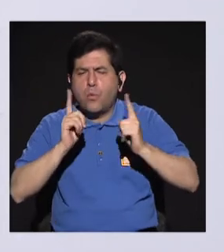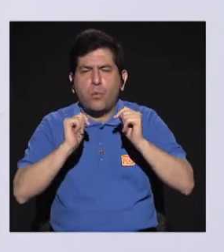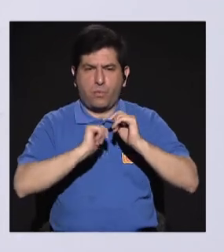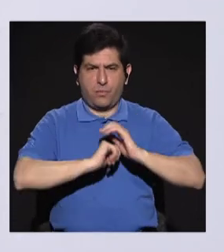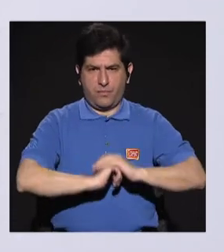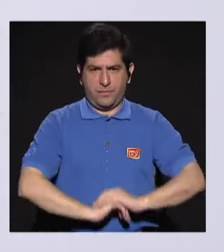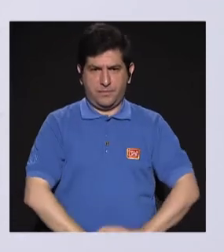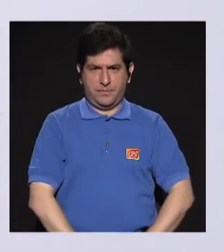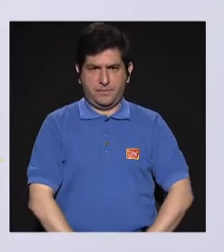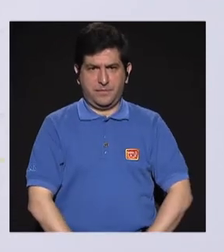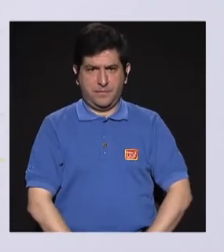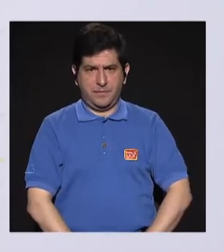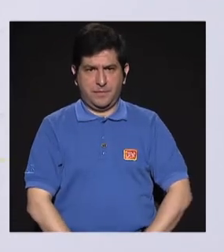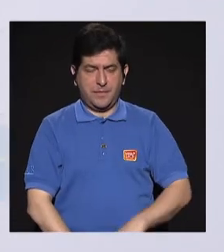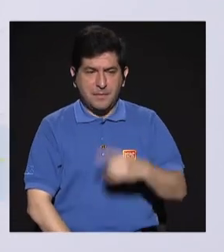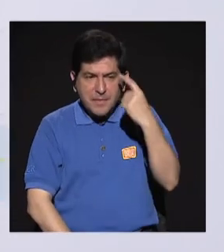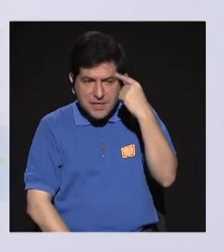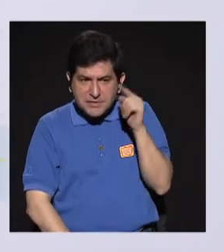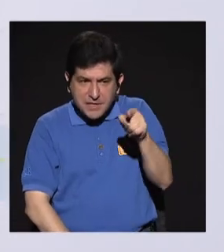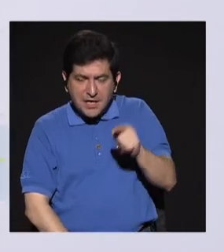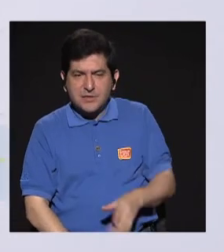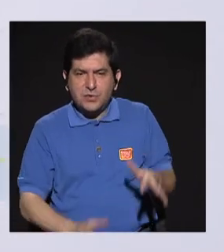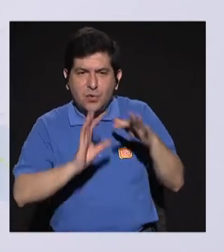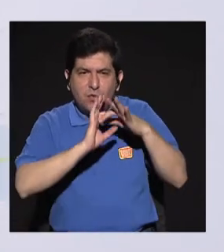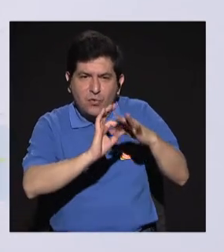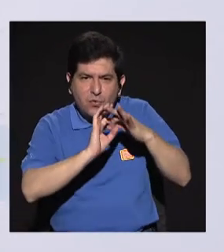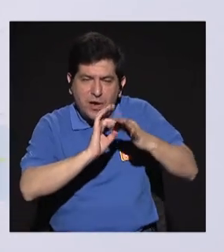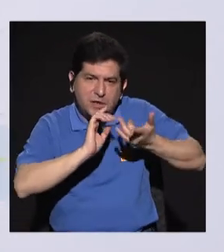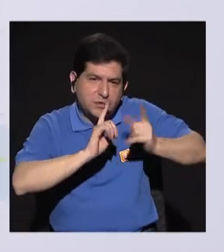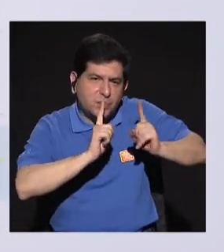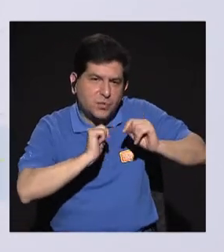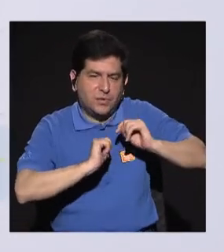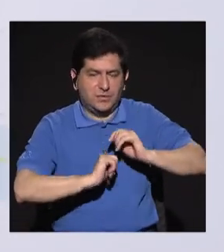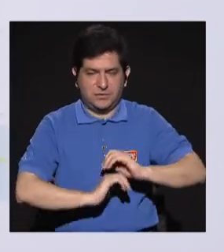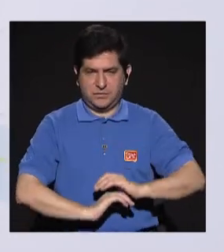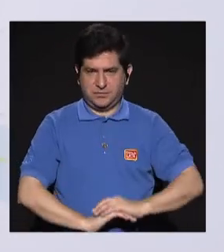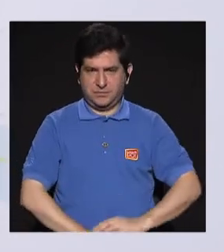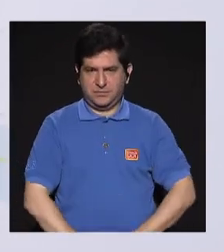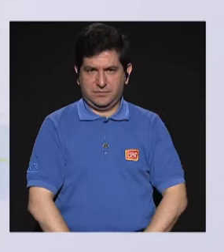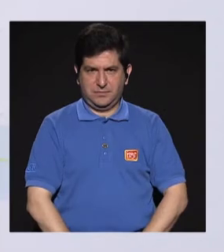grupo humano este este este individuo está relacionado